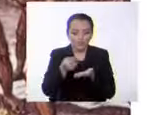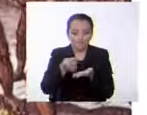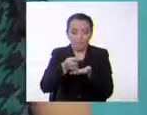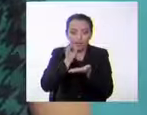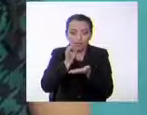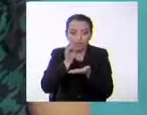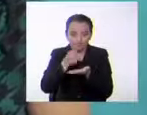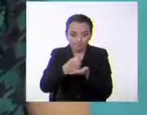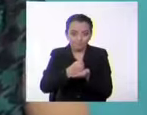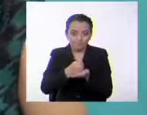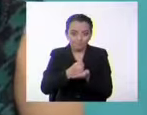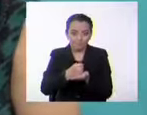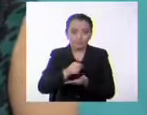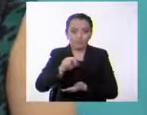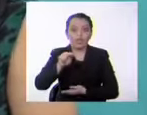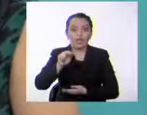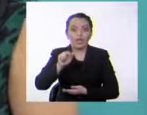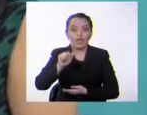también el añil,